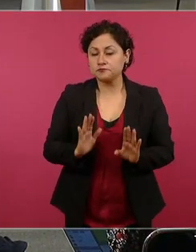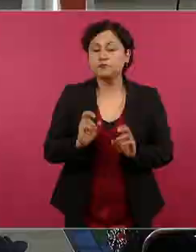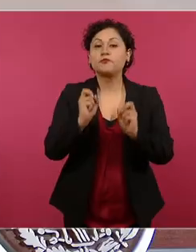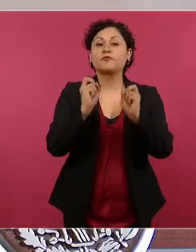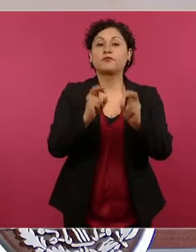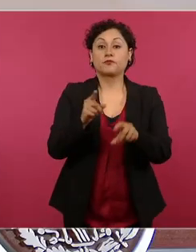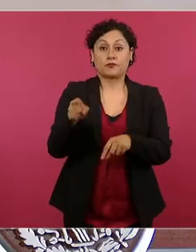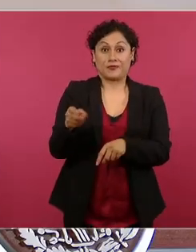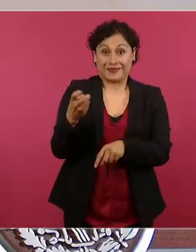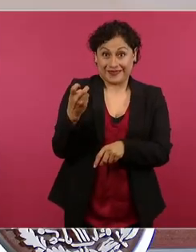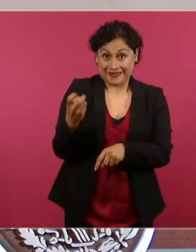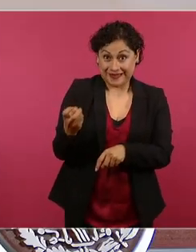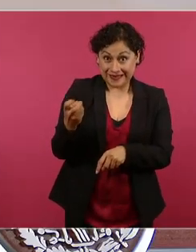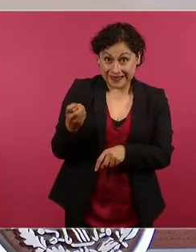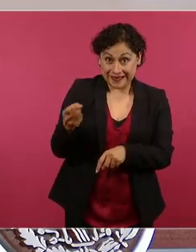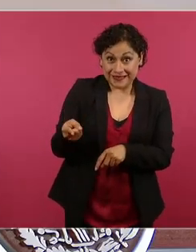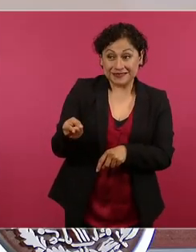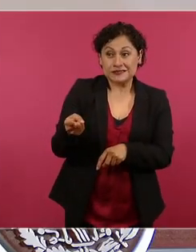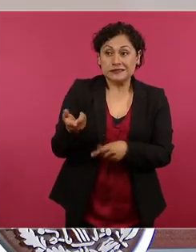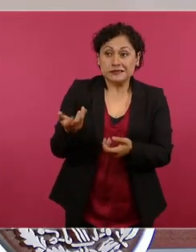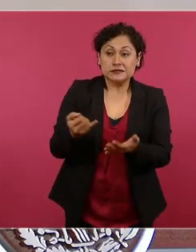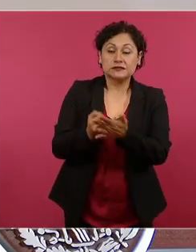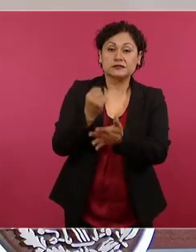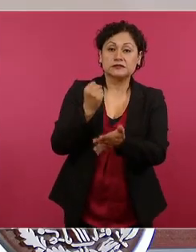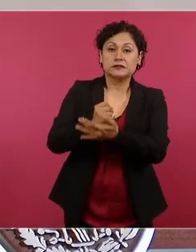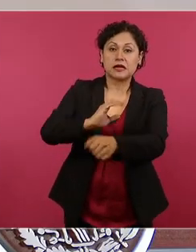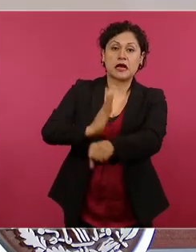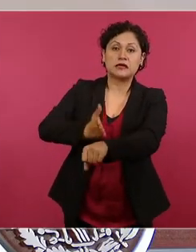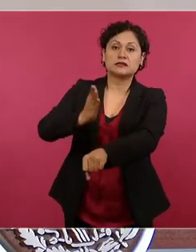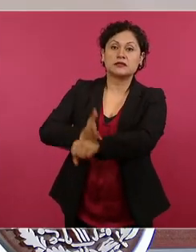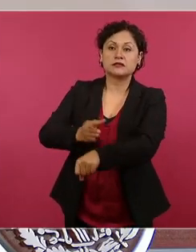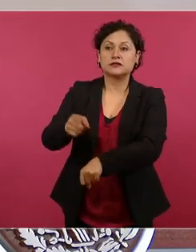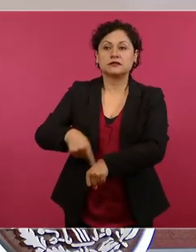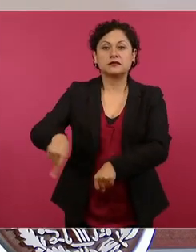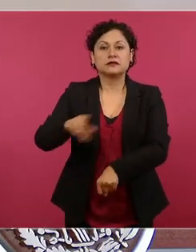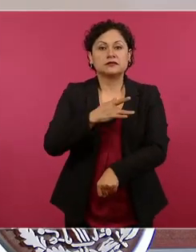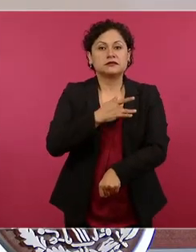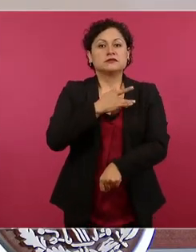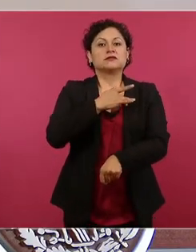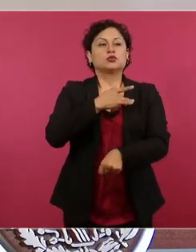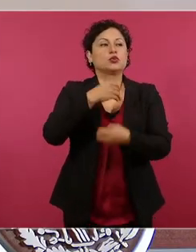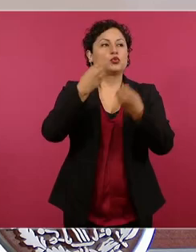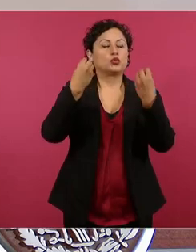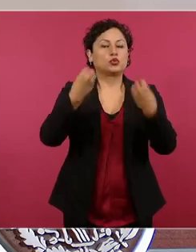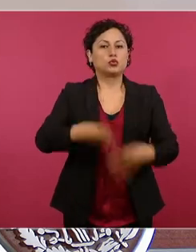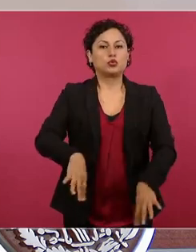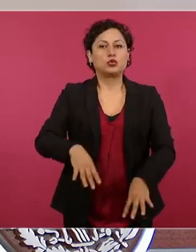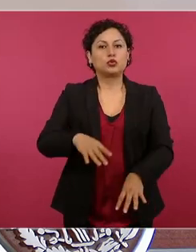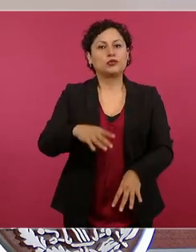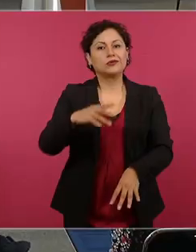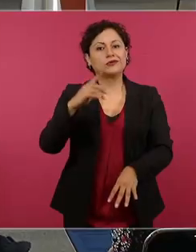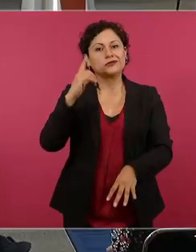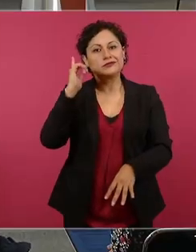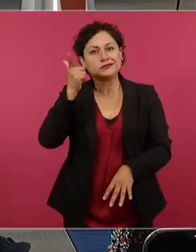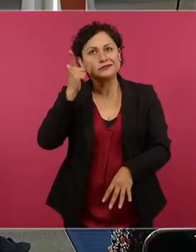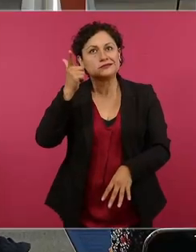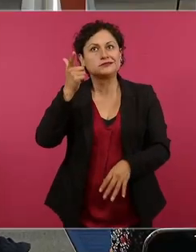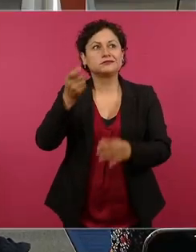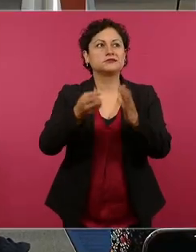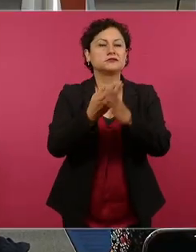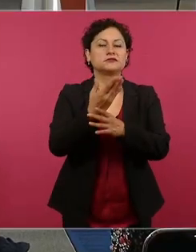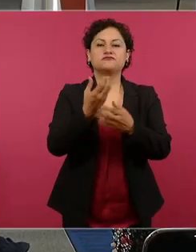desarrollado desesperanza entre las mujeres privadas de la libertad, quienes expresan